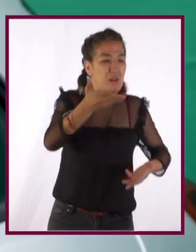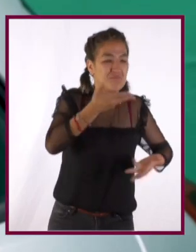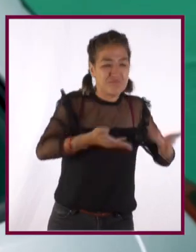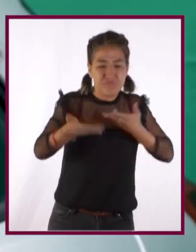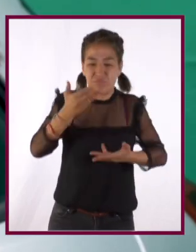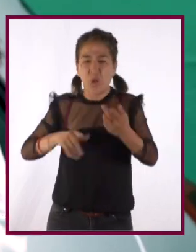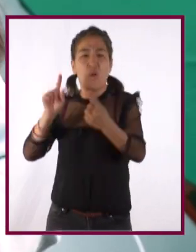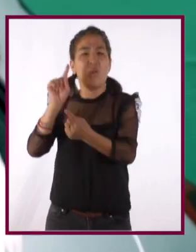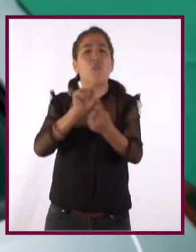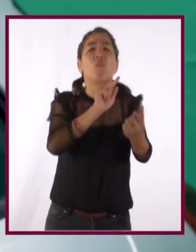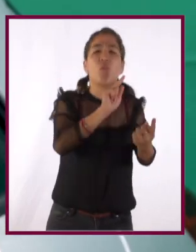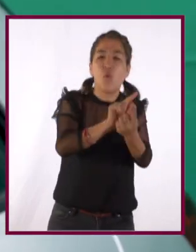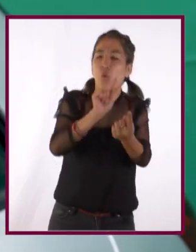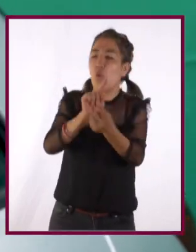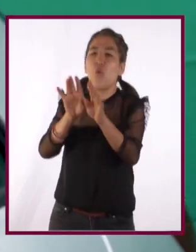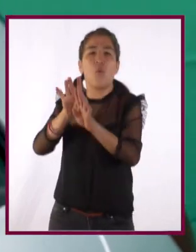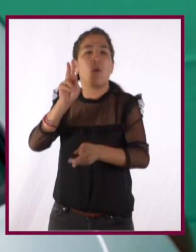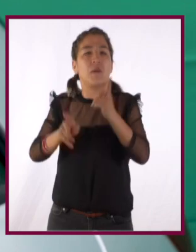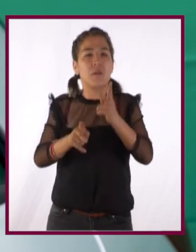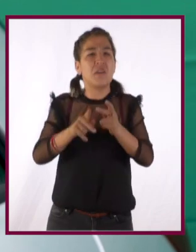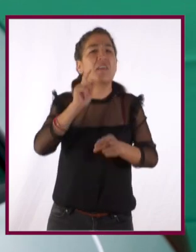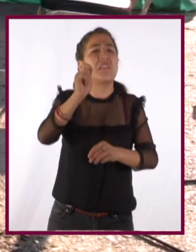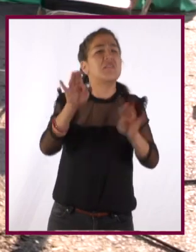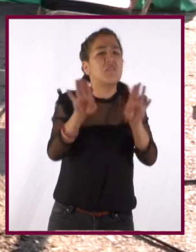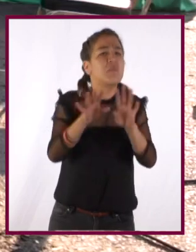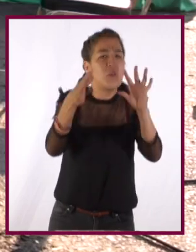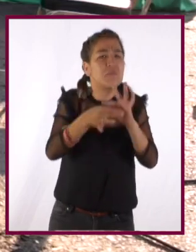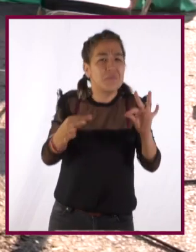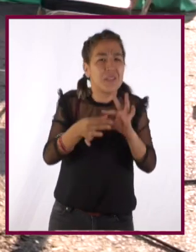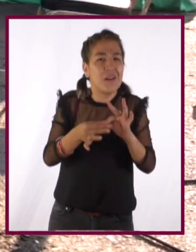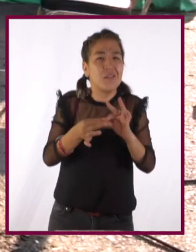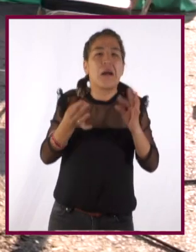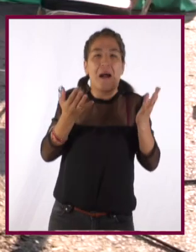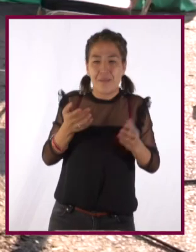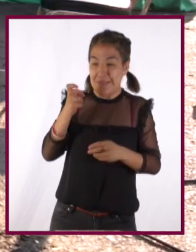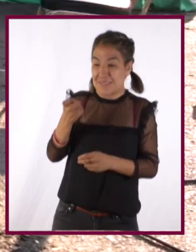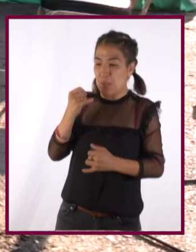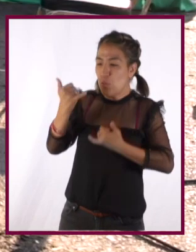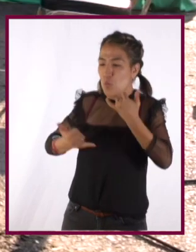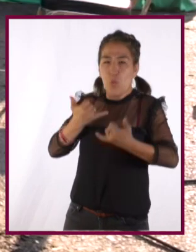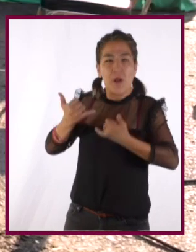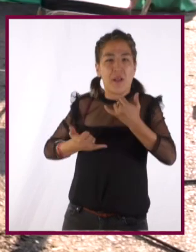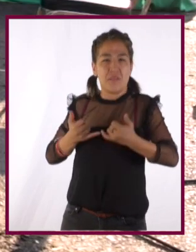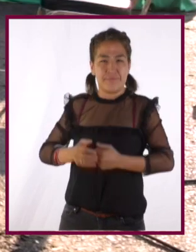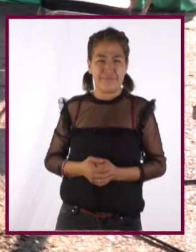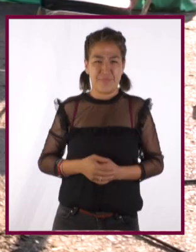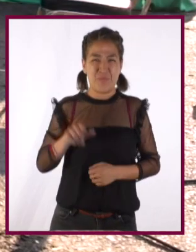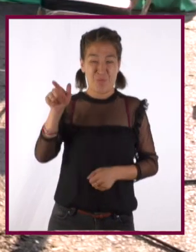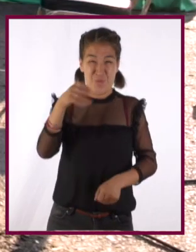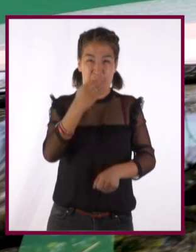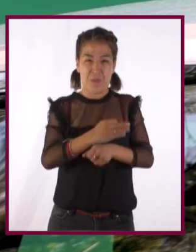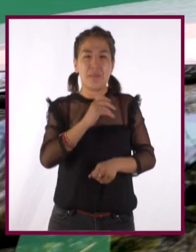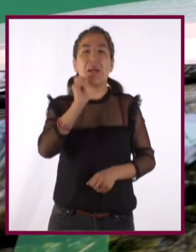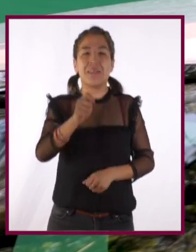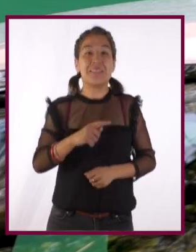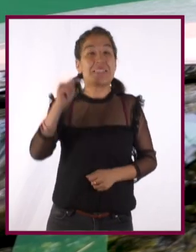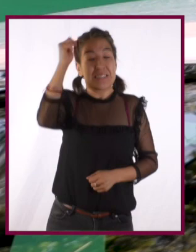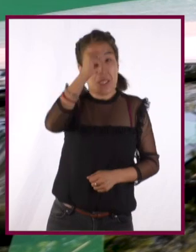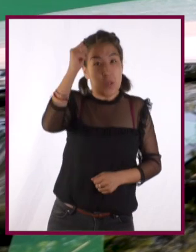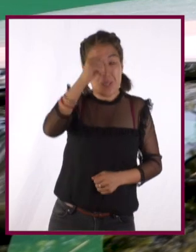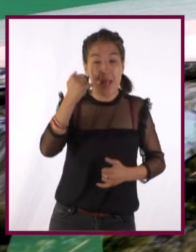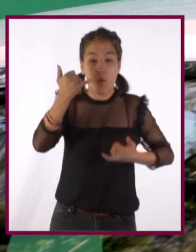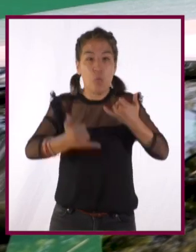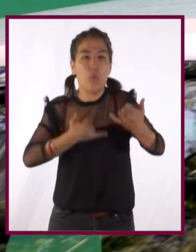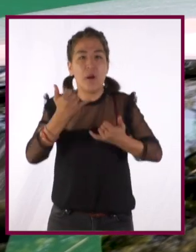se relacionan pueden ser explicadas bajo la idea del juego. Mara, ¿sabes que esto que estás diciendo literalmente es la teoría